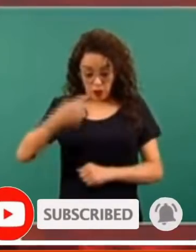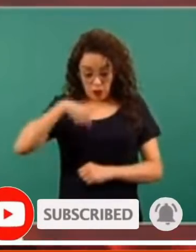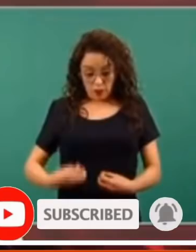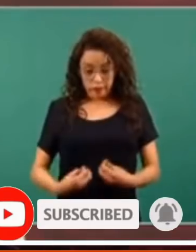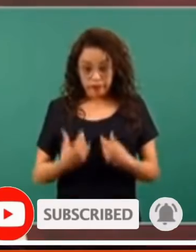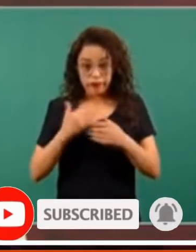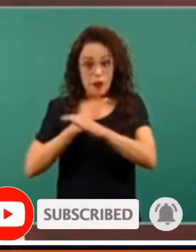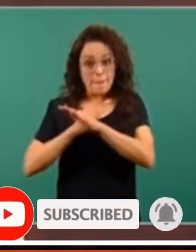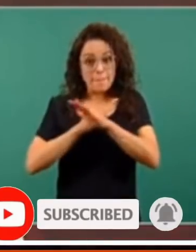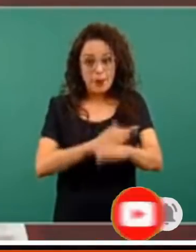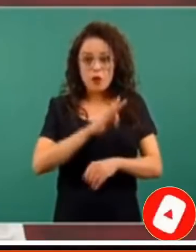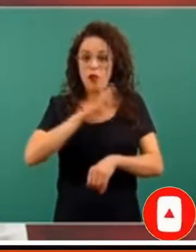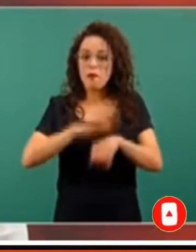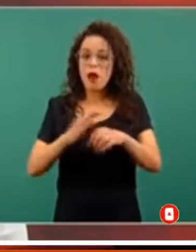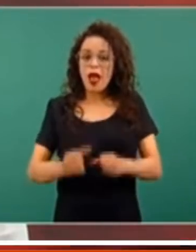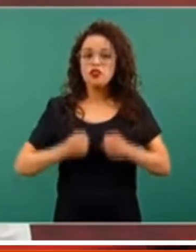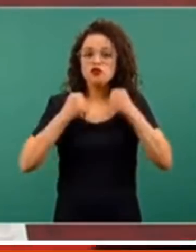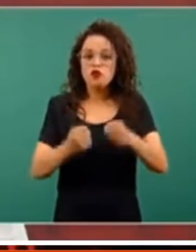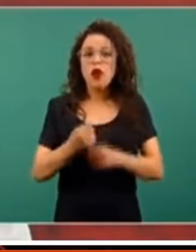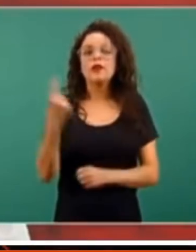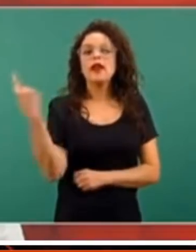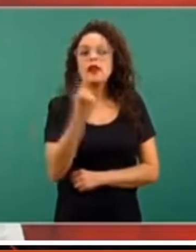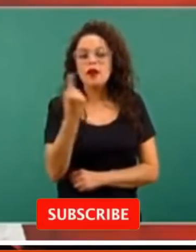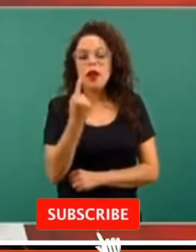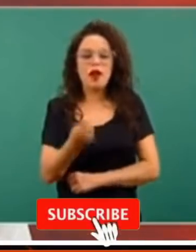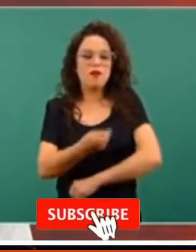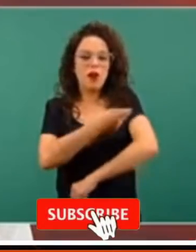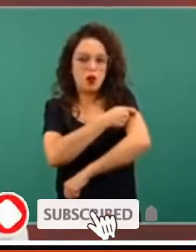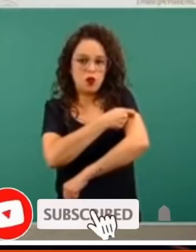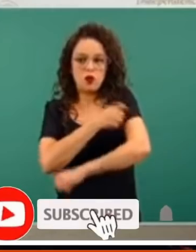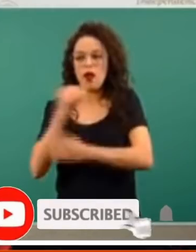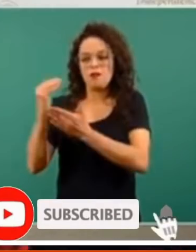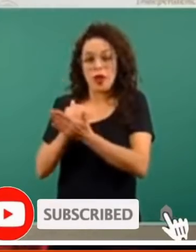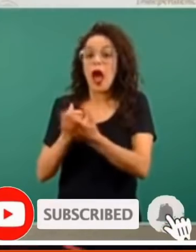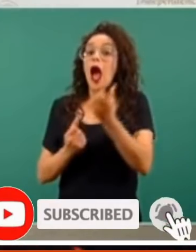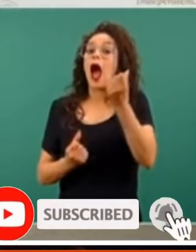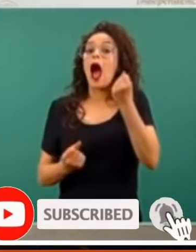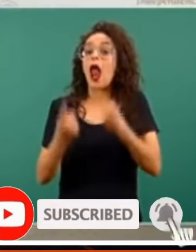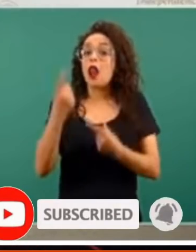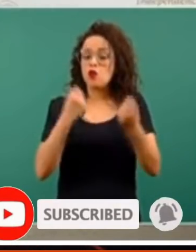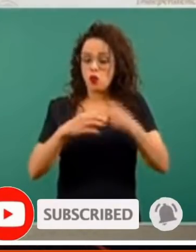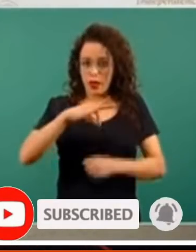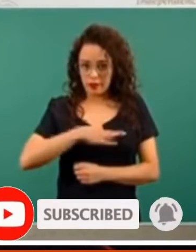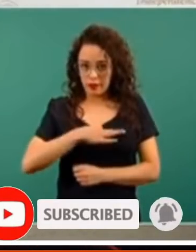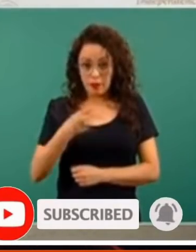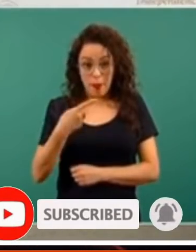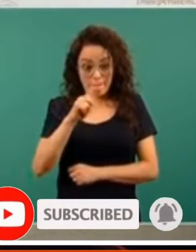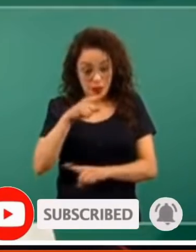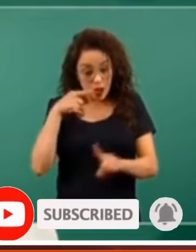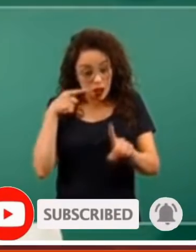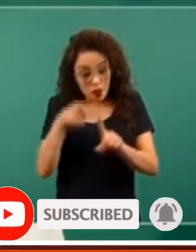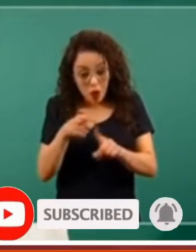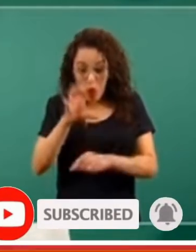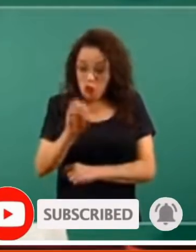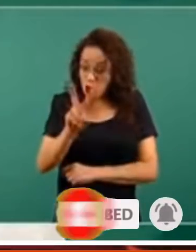potente y duradera que aquella derivada de vacunas en algunas infecciones. Pero en el caso de COVID no se conoce todavía y